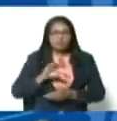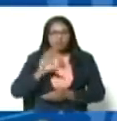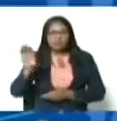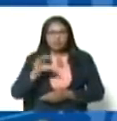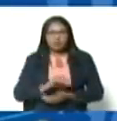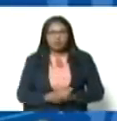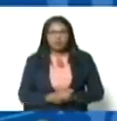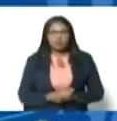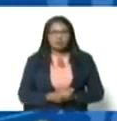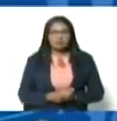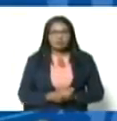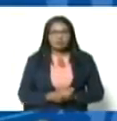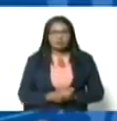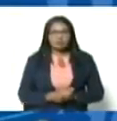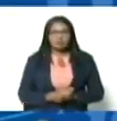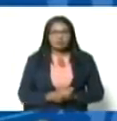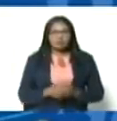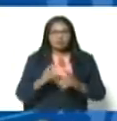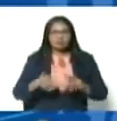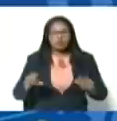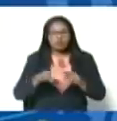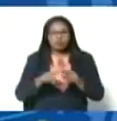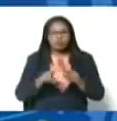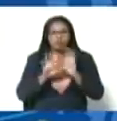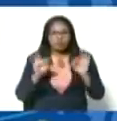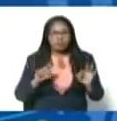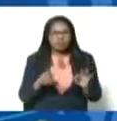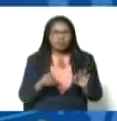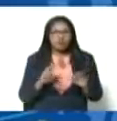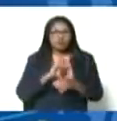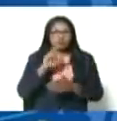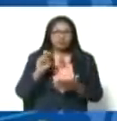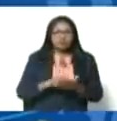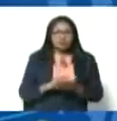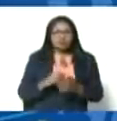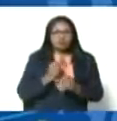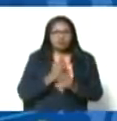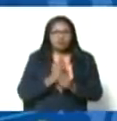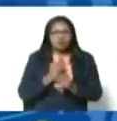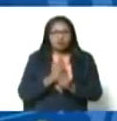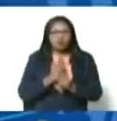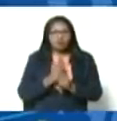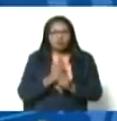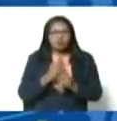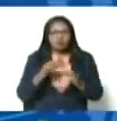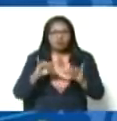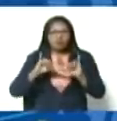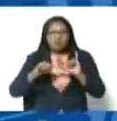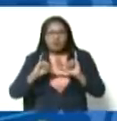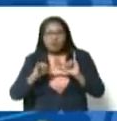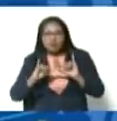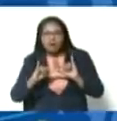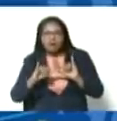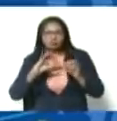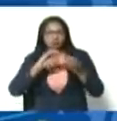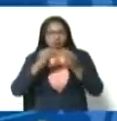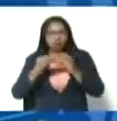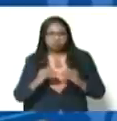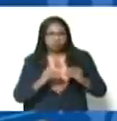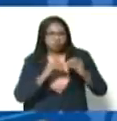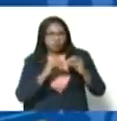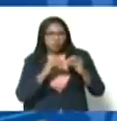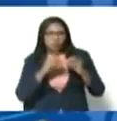fabricados en nuestro territorio, con manufactura nacional, con trabajo de ingeniería electrónica, modificaciones electrónicas,